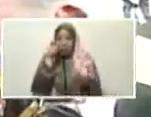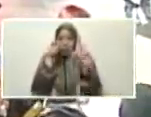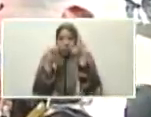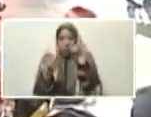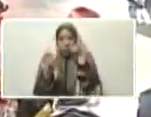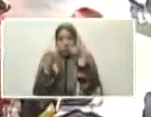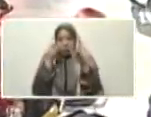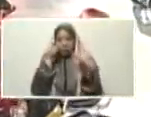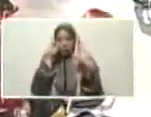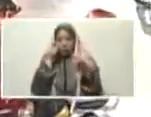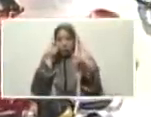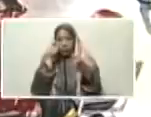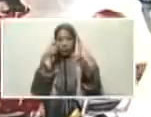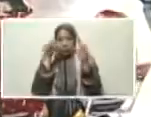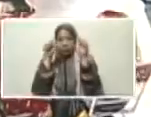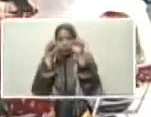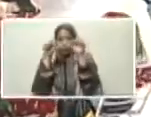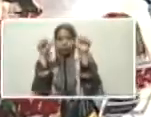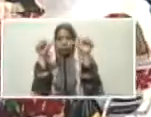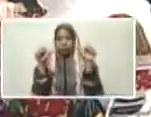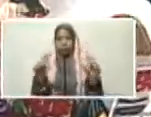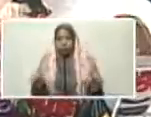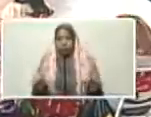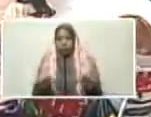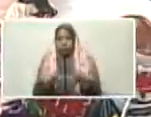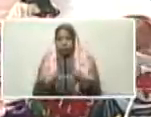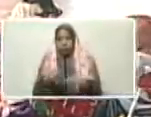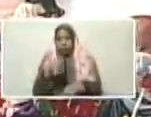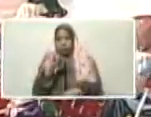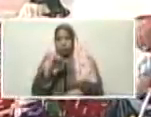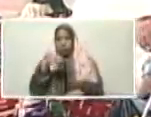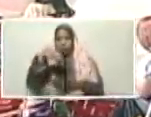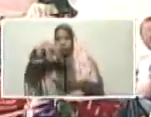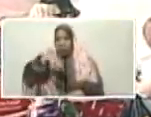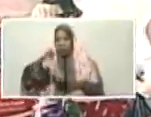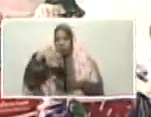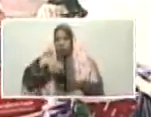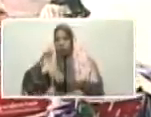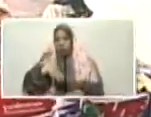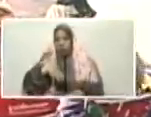a las estructuras existentes en el partido